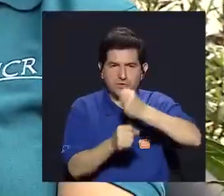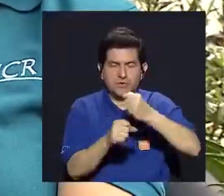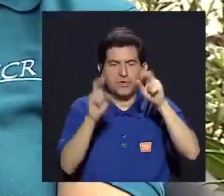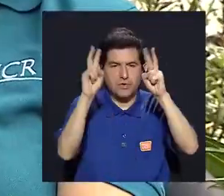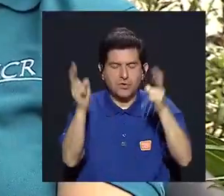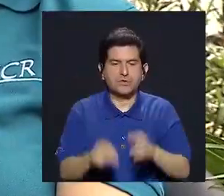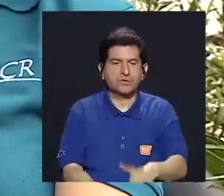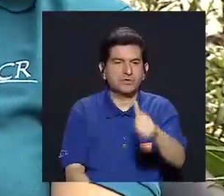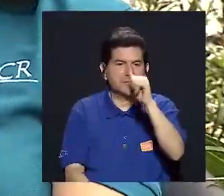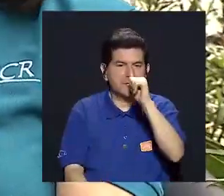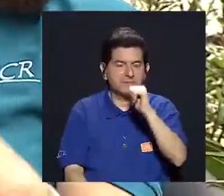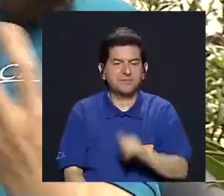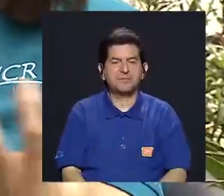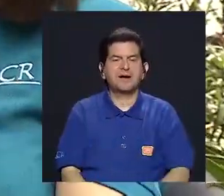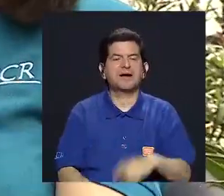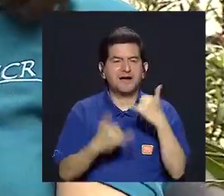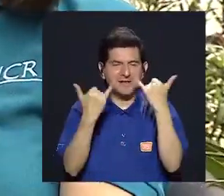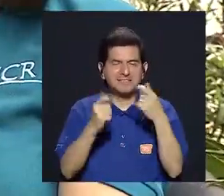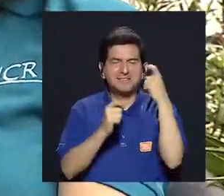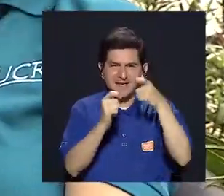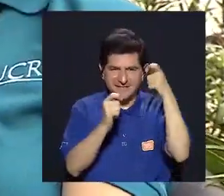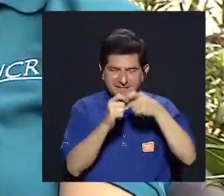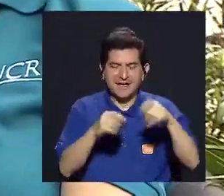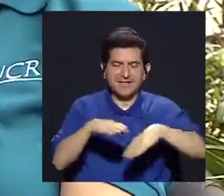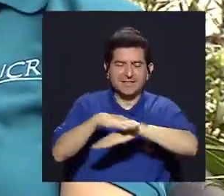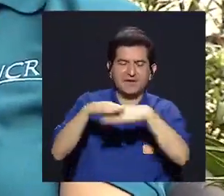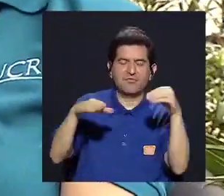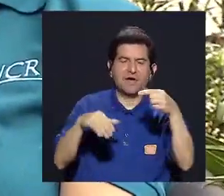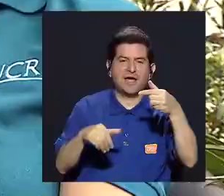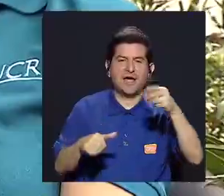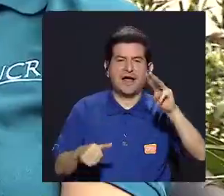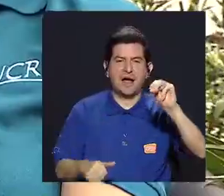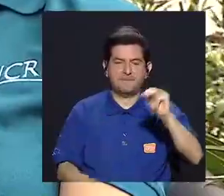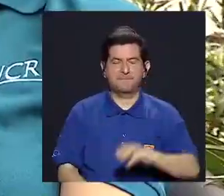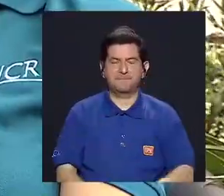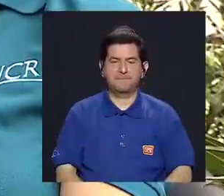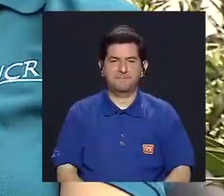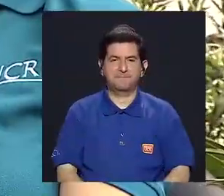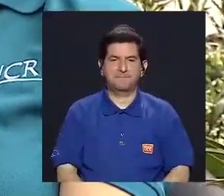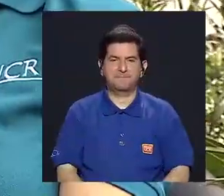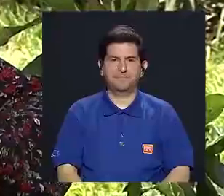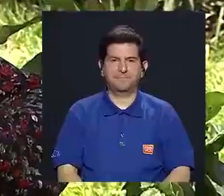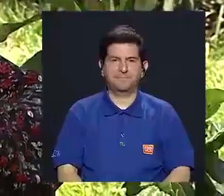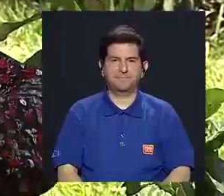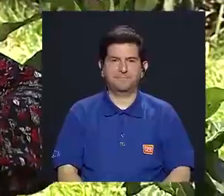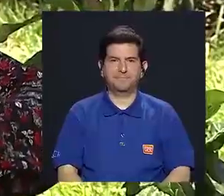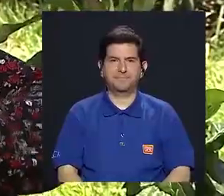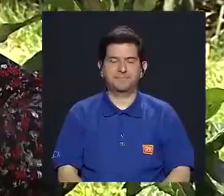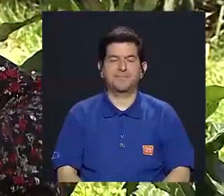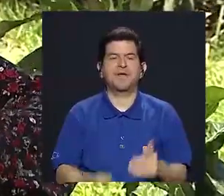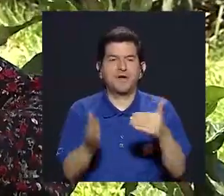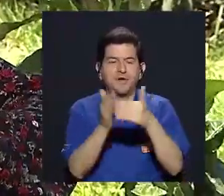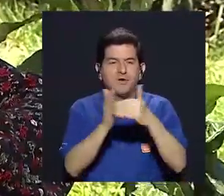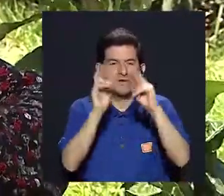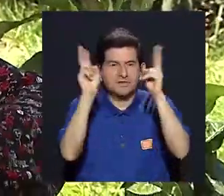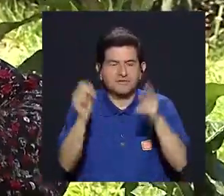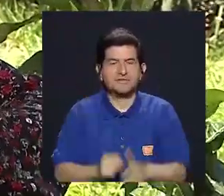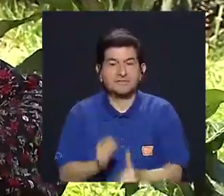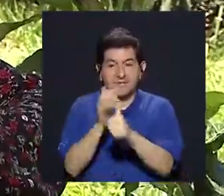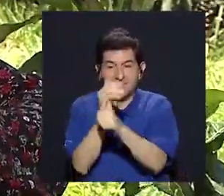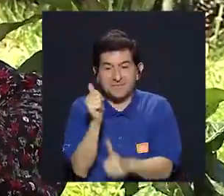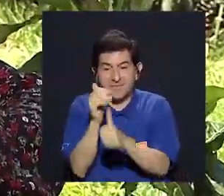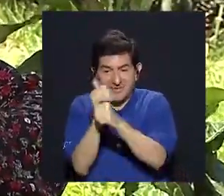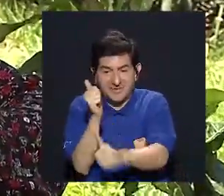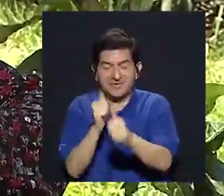con temas de recursos hídricos y son zonas específicas fuera hernán área metropolitana bueno volvamos al tema de las